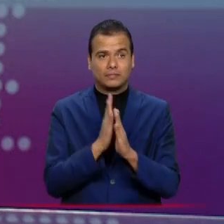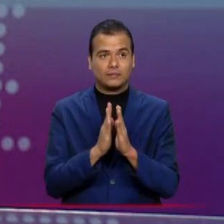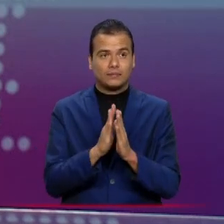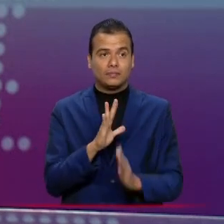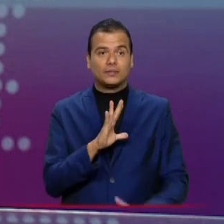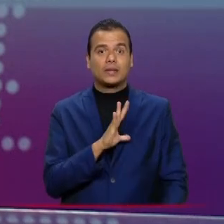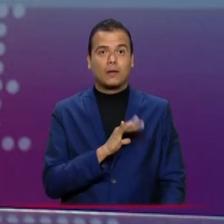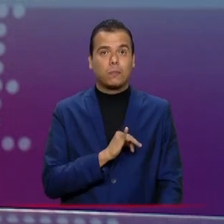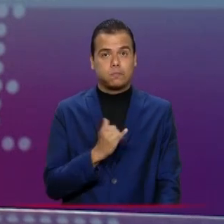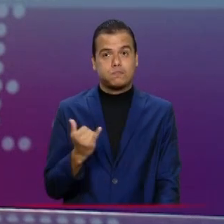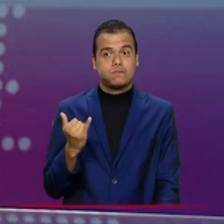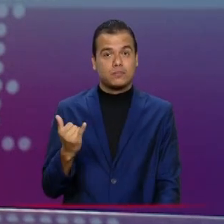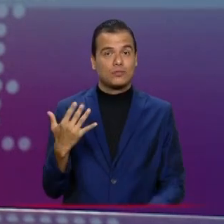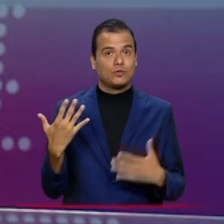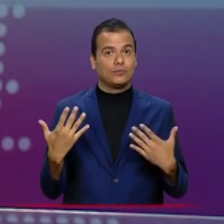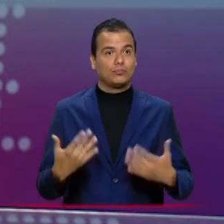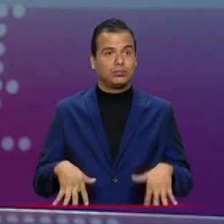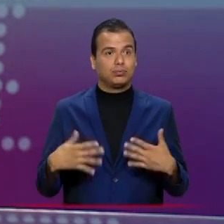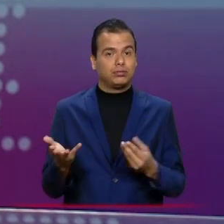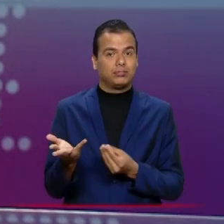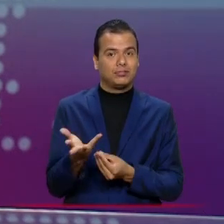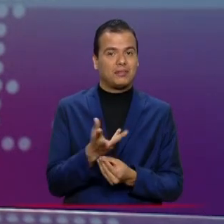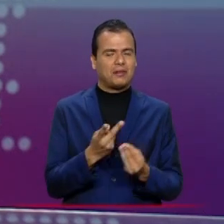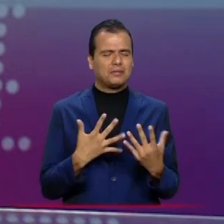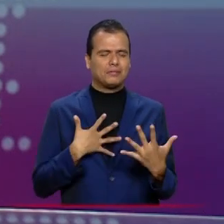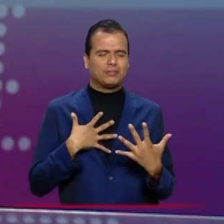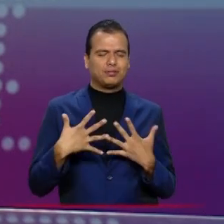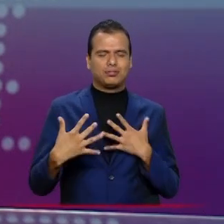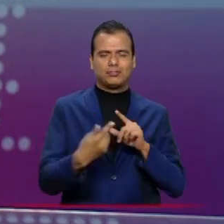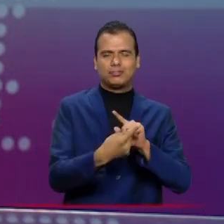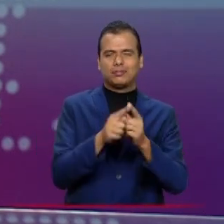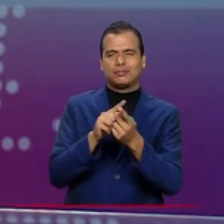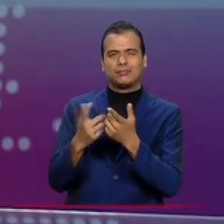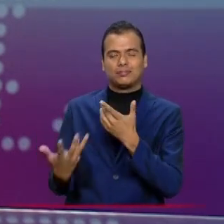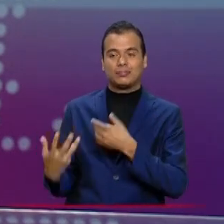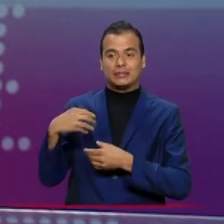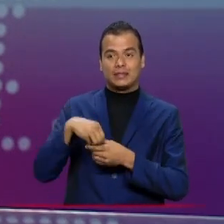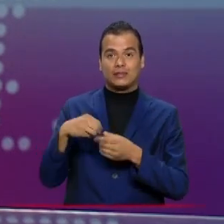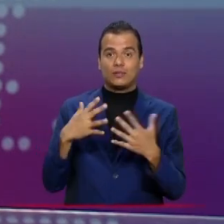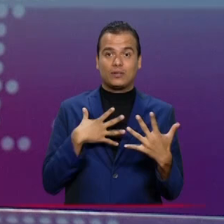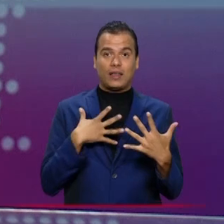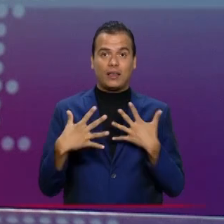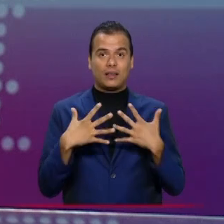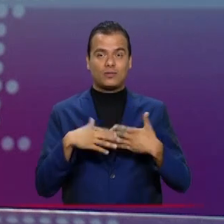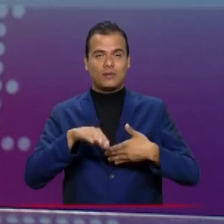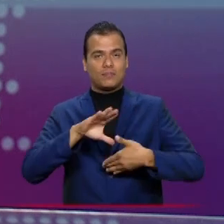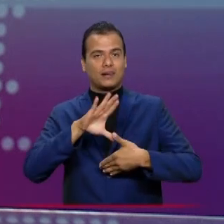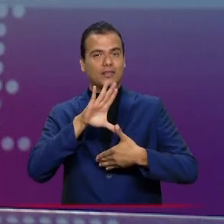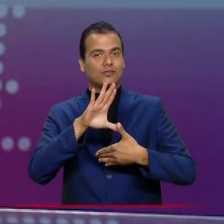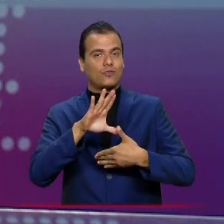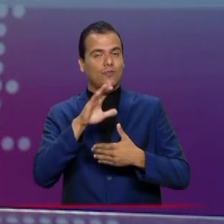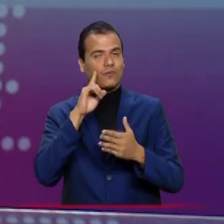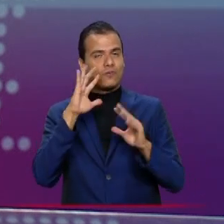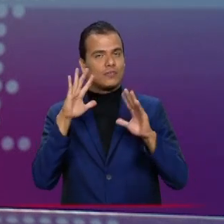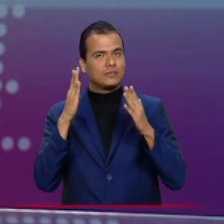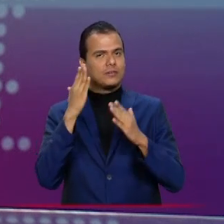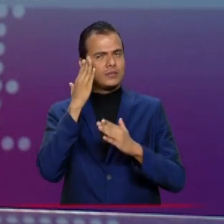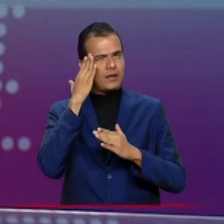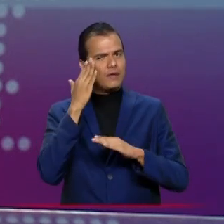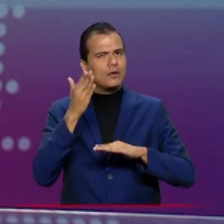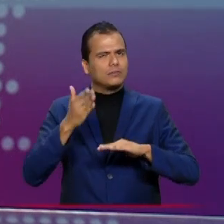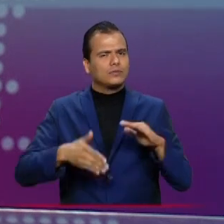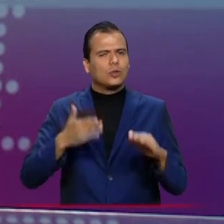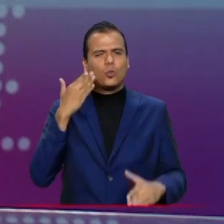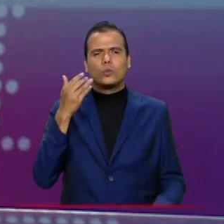Cali vive por estos días un encuentro con el arte y la dramaturgia gracias al Festival de Teatro de las Américas, que se realiza hasta el 16